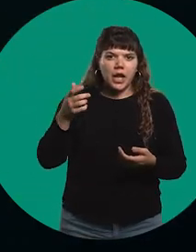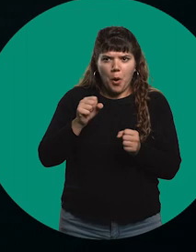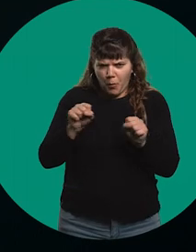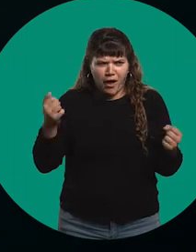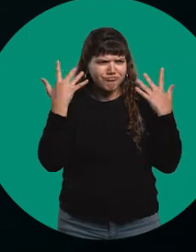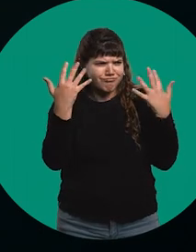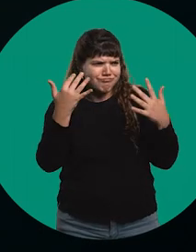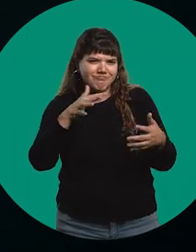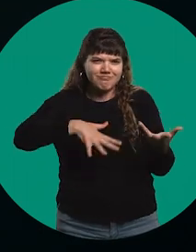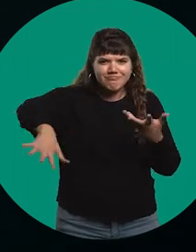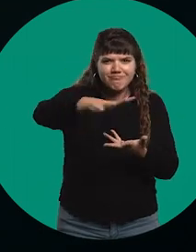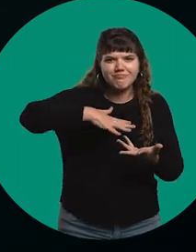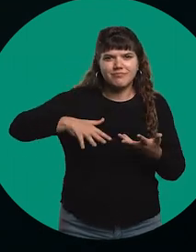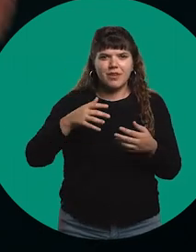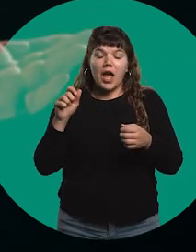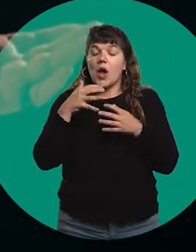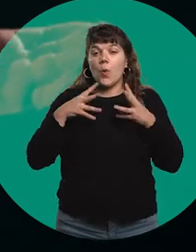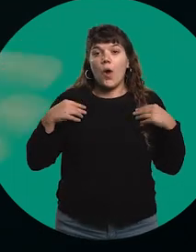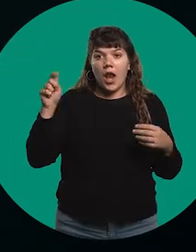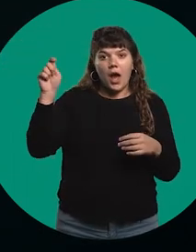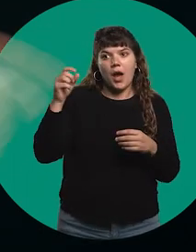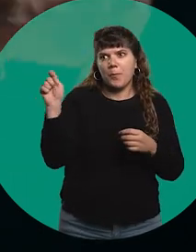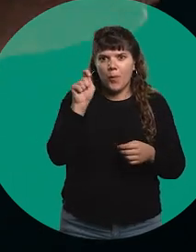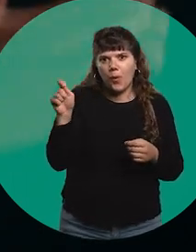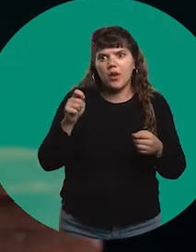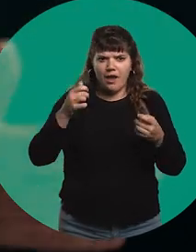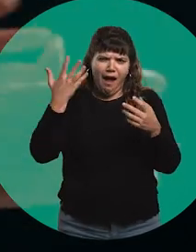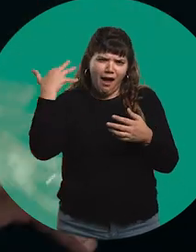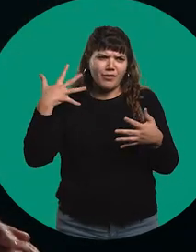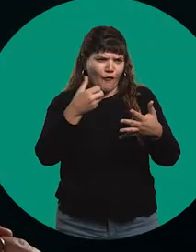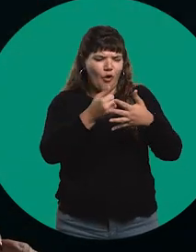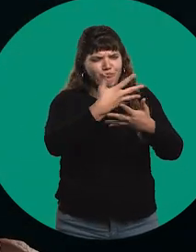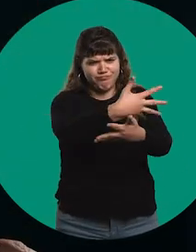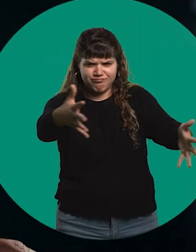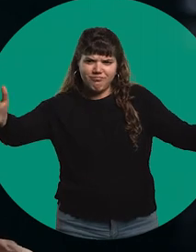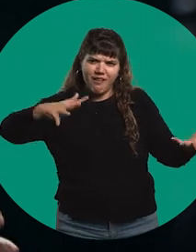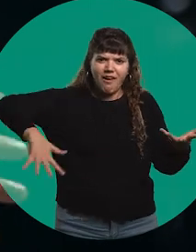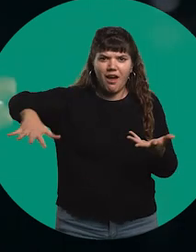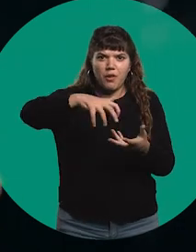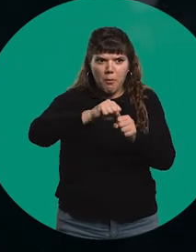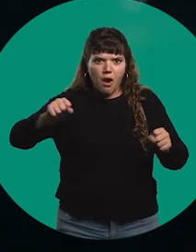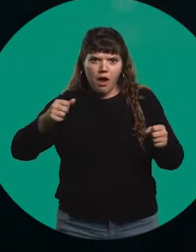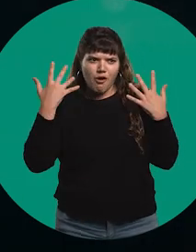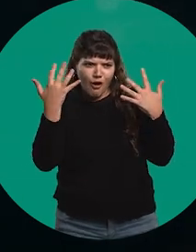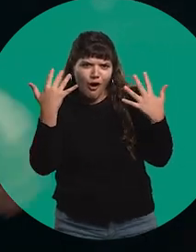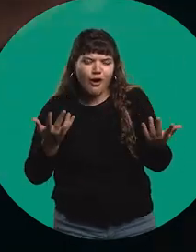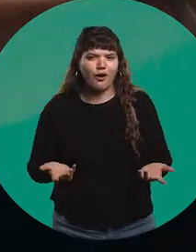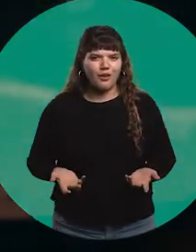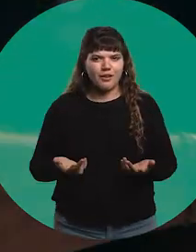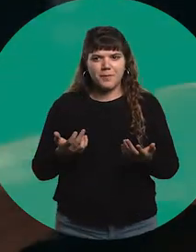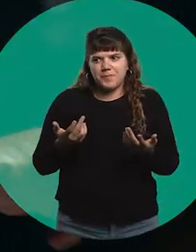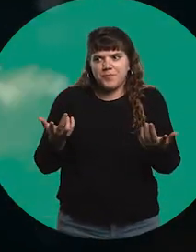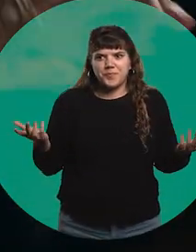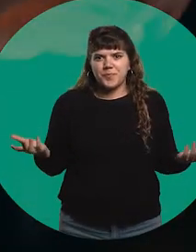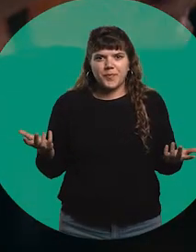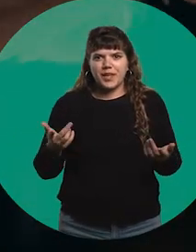cuando se podía correr en el recreo, y con las escuelas públicas, tienen un patio generoso, valeriano, que uno podía correr, ¿me acuerdo? Había que